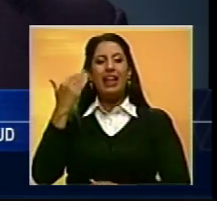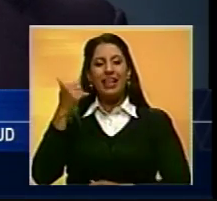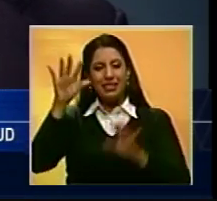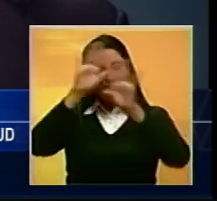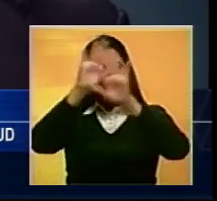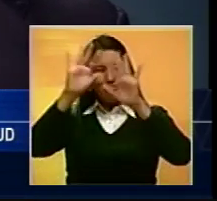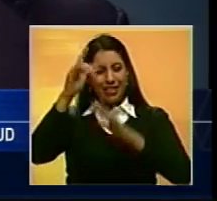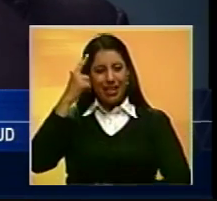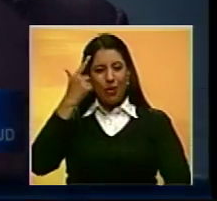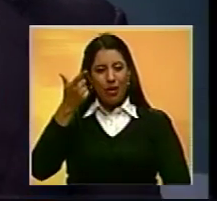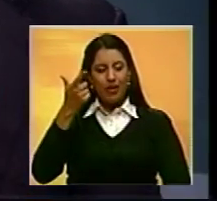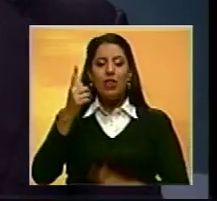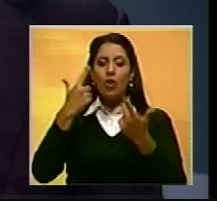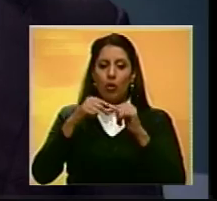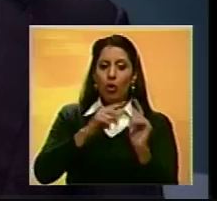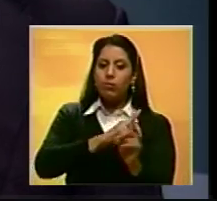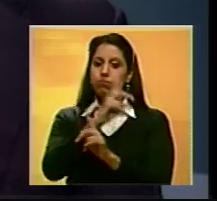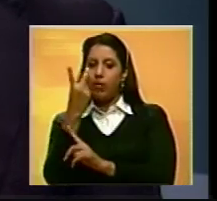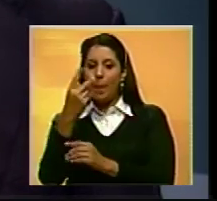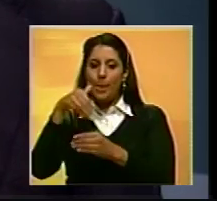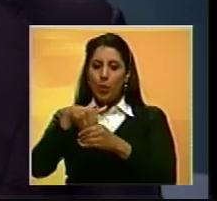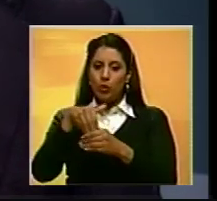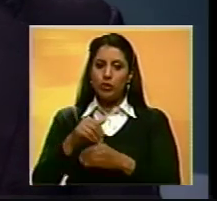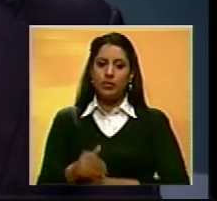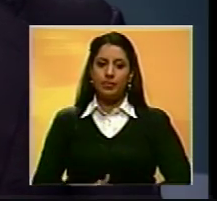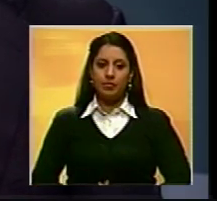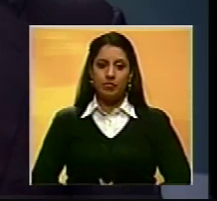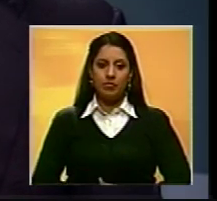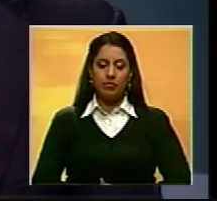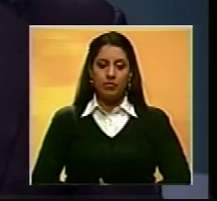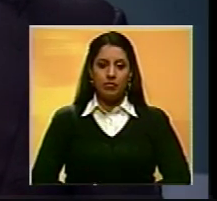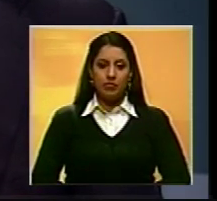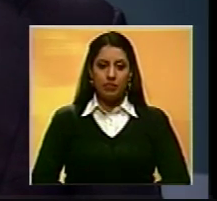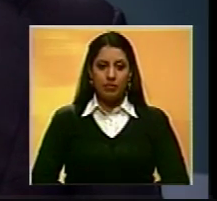Pérez y que vayamos después a una elección.